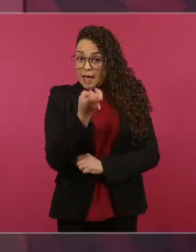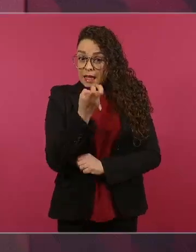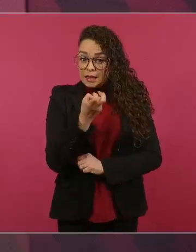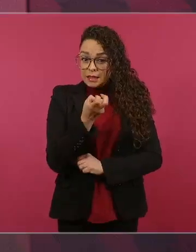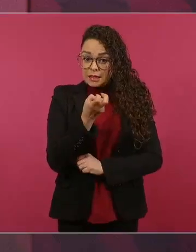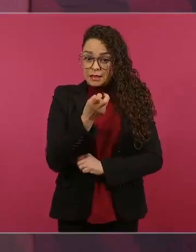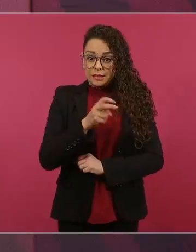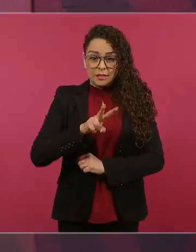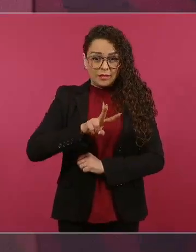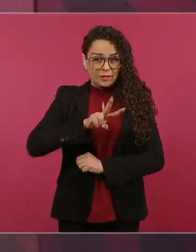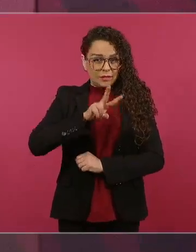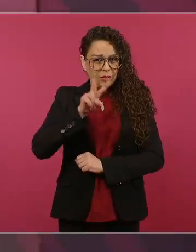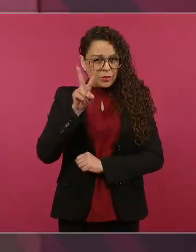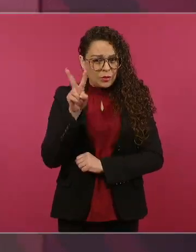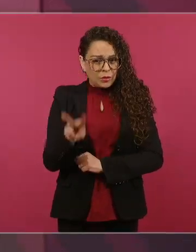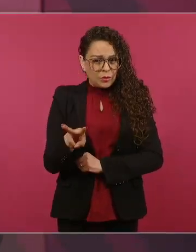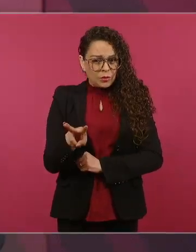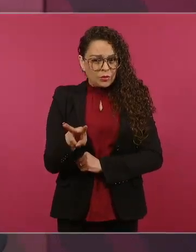profética.